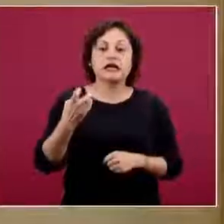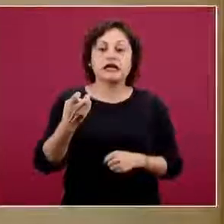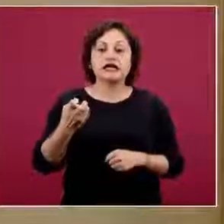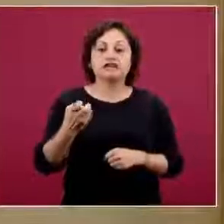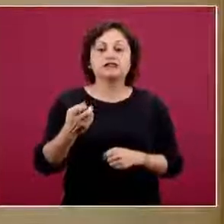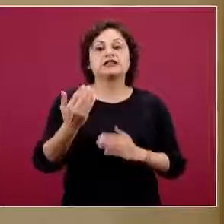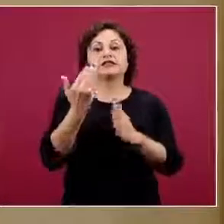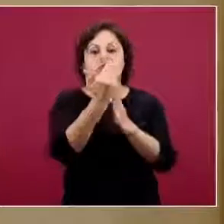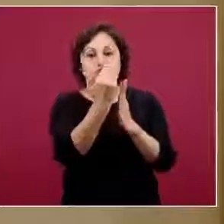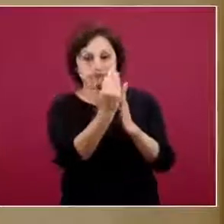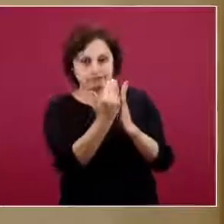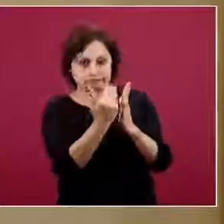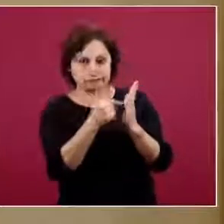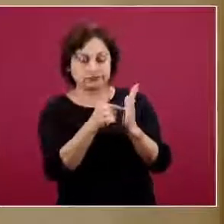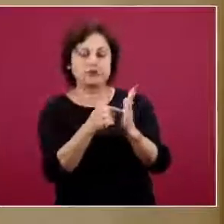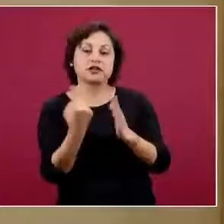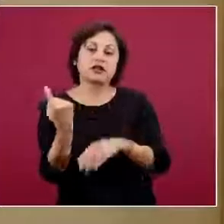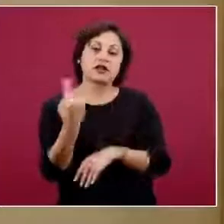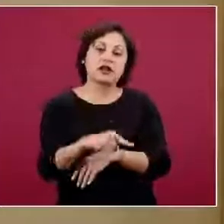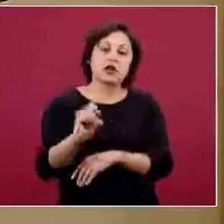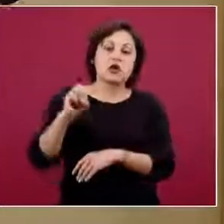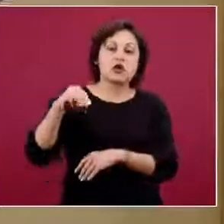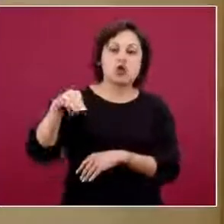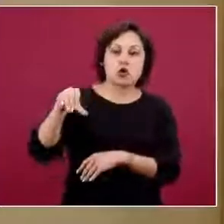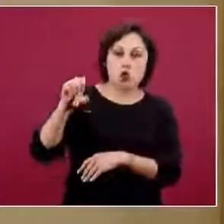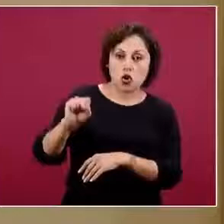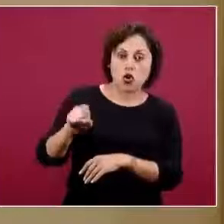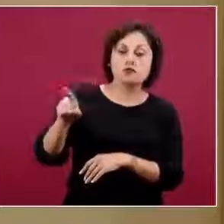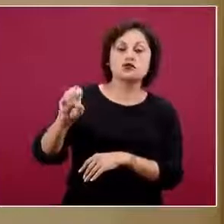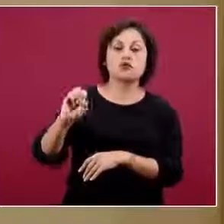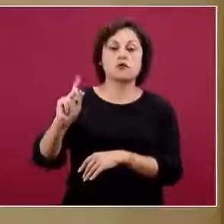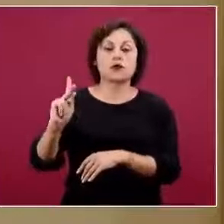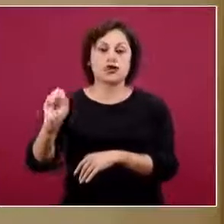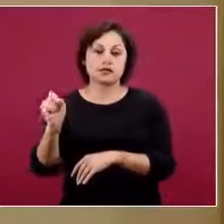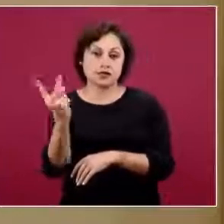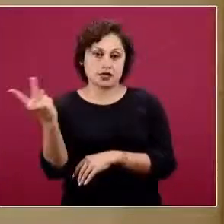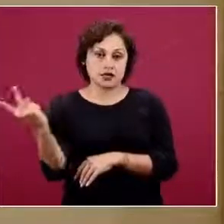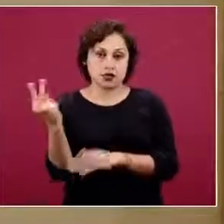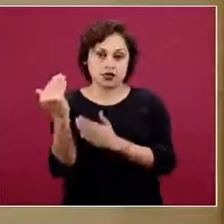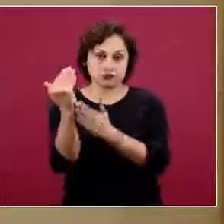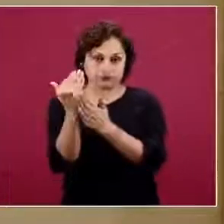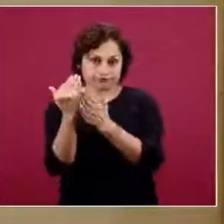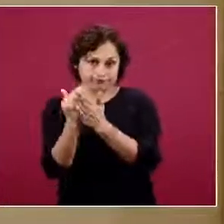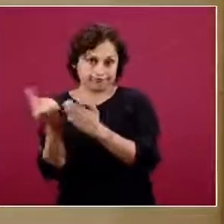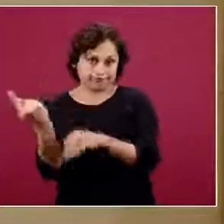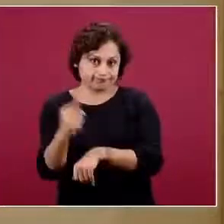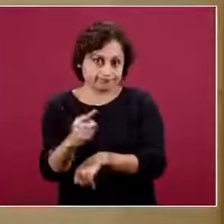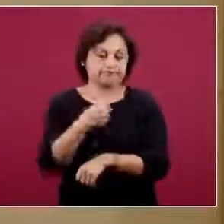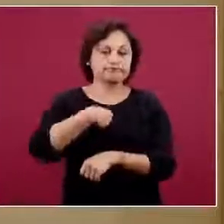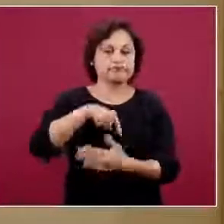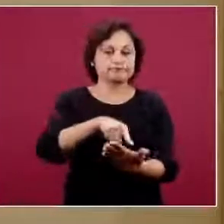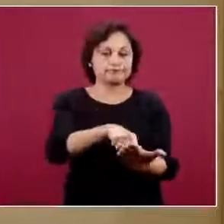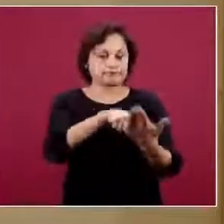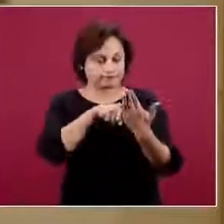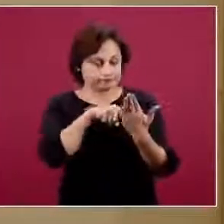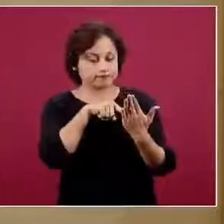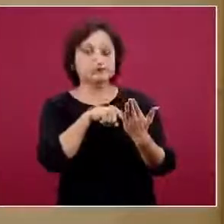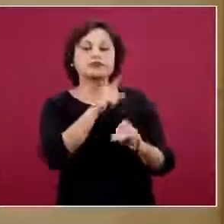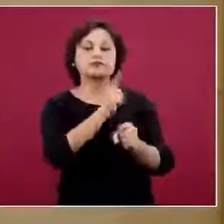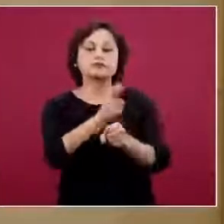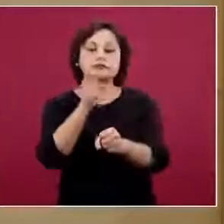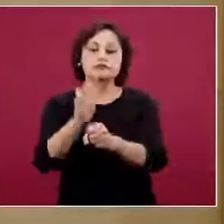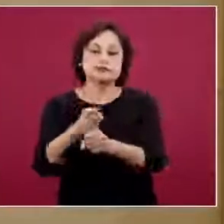lineamiento específico que emitió la Organización Mundial de la Salud y la Organización Panamericana de la Salud, en donde podemos delimitar las áreas afectadas,